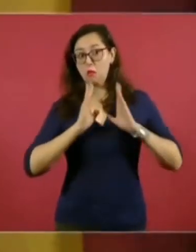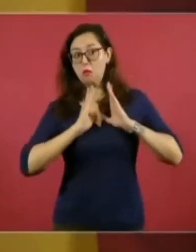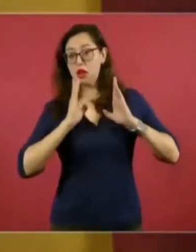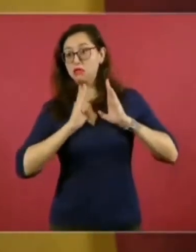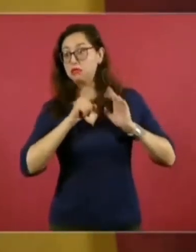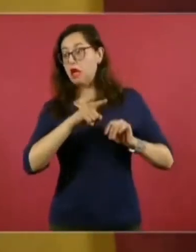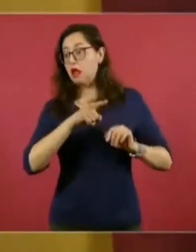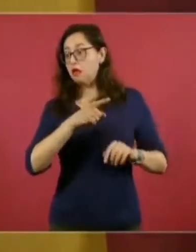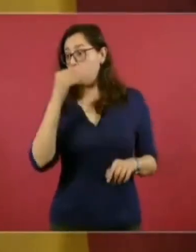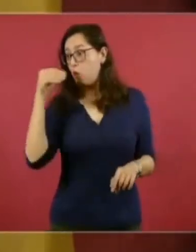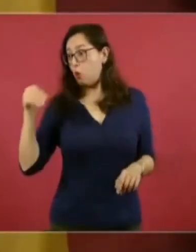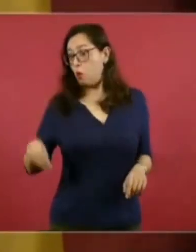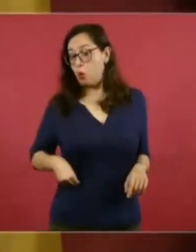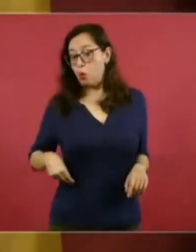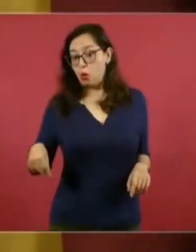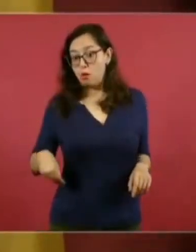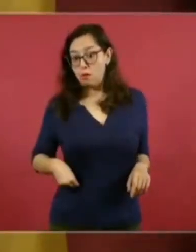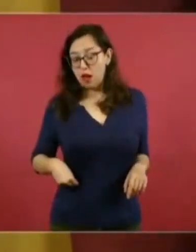de